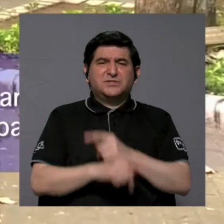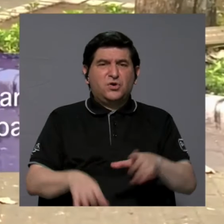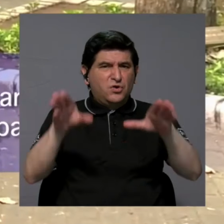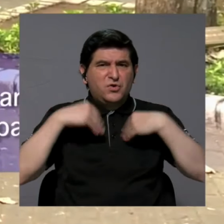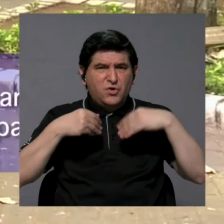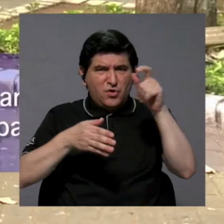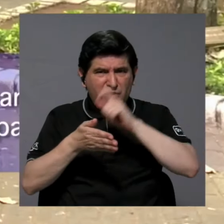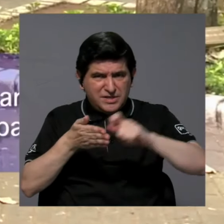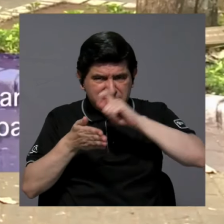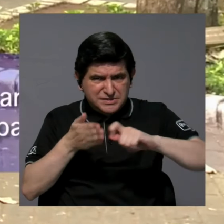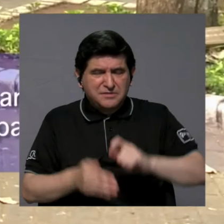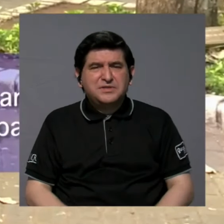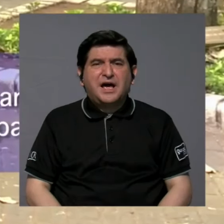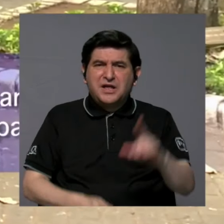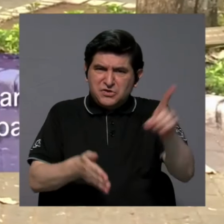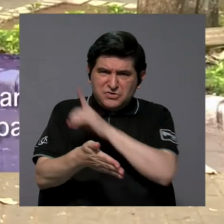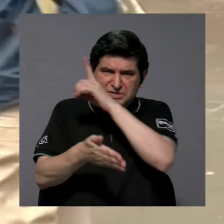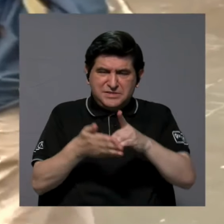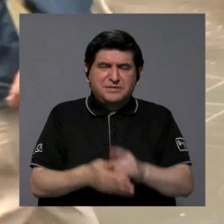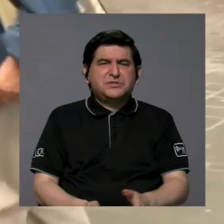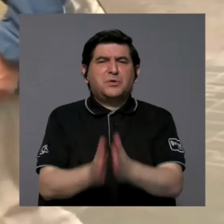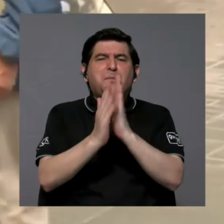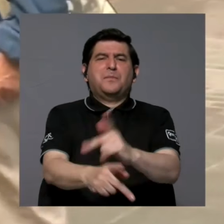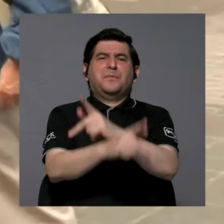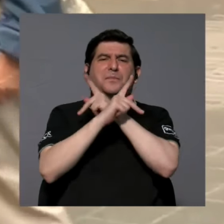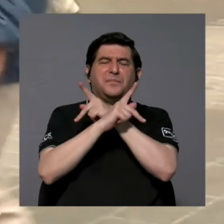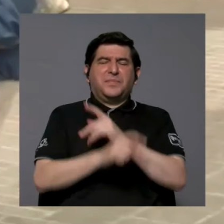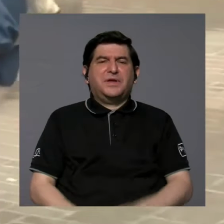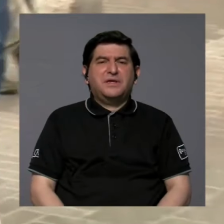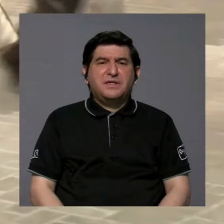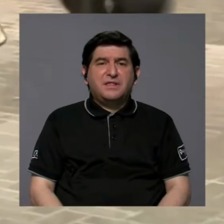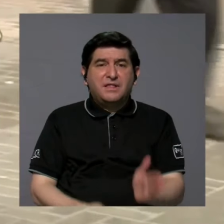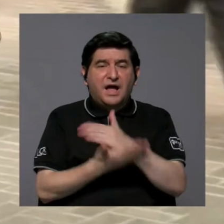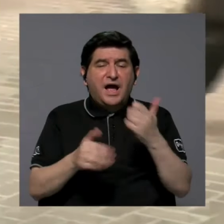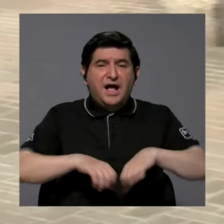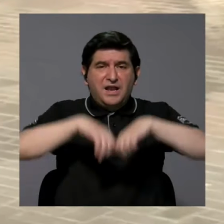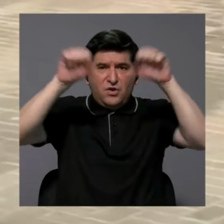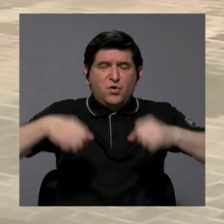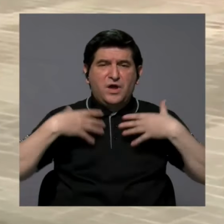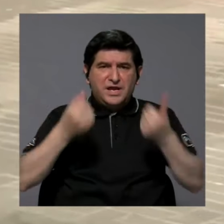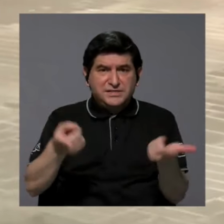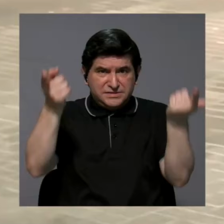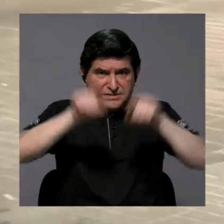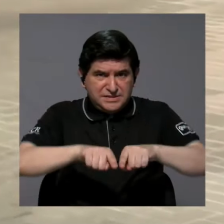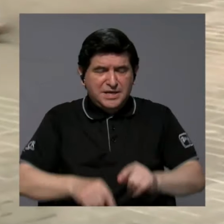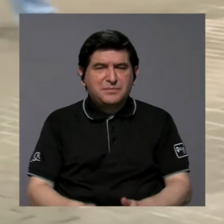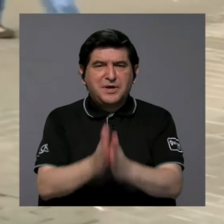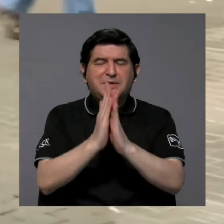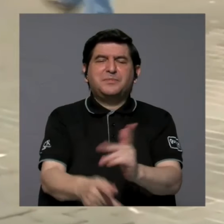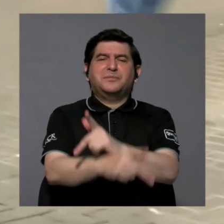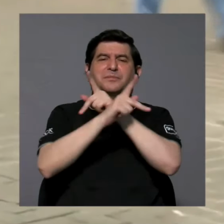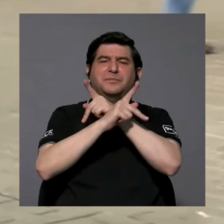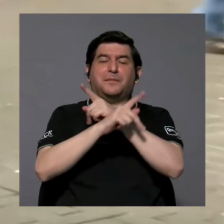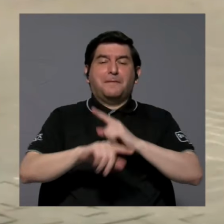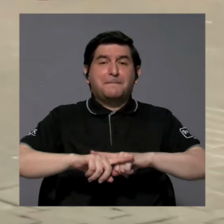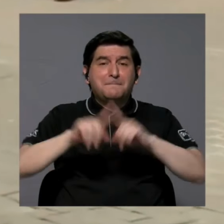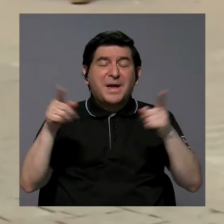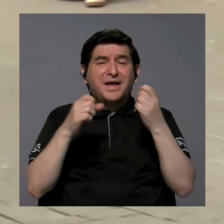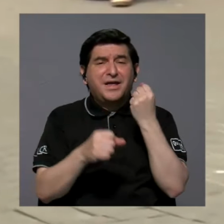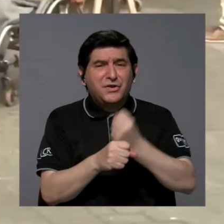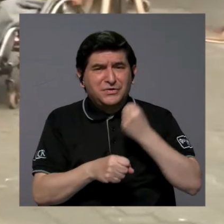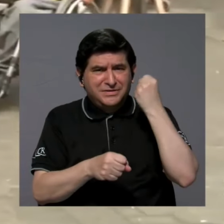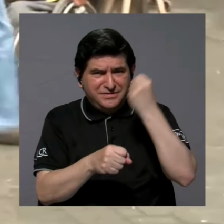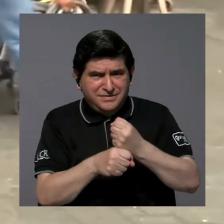en la escuela, lo discriminaron, ponga el recurso de amparo. Le pasó algo en el sistema de salud, ponga el recurso de amparo. Pero debemos